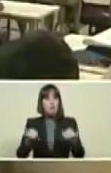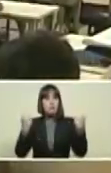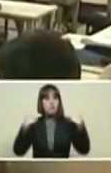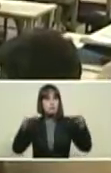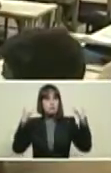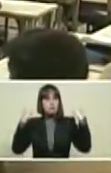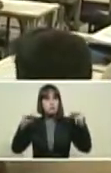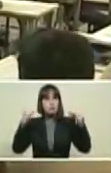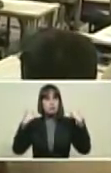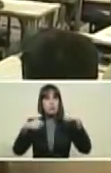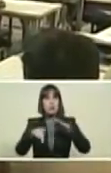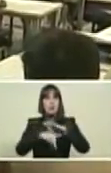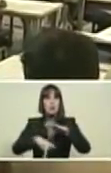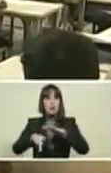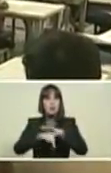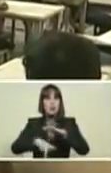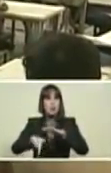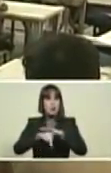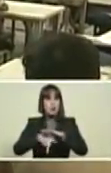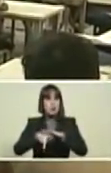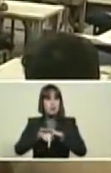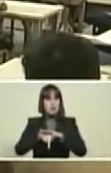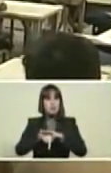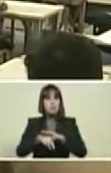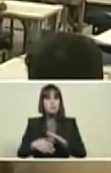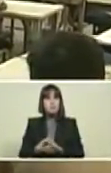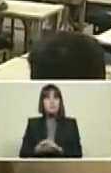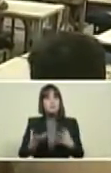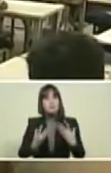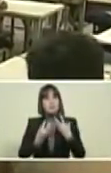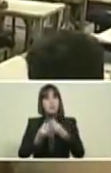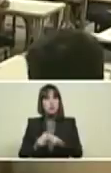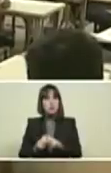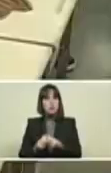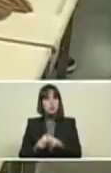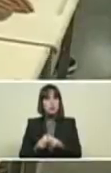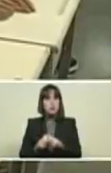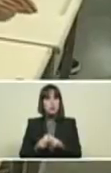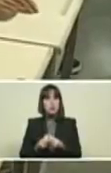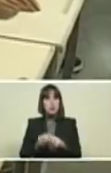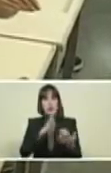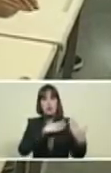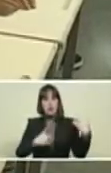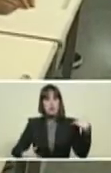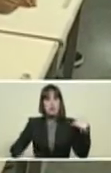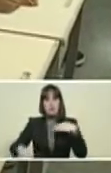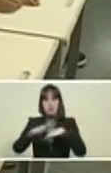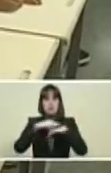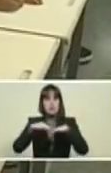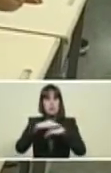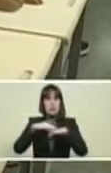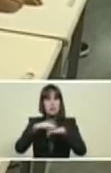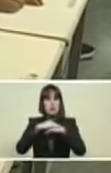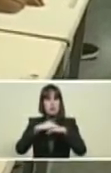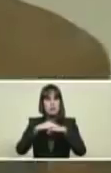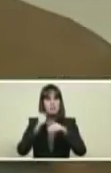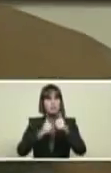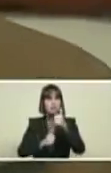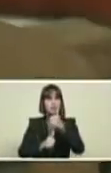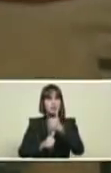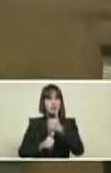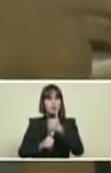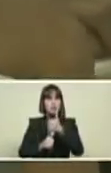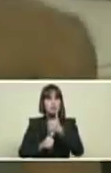del preescolar. Acá me acompaña nuestra querida viceministra Rosángela